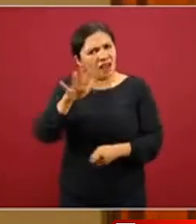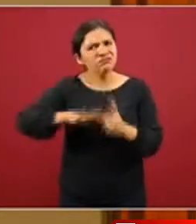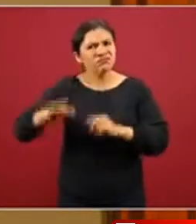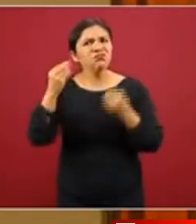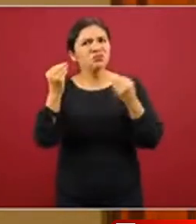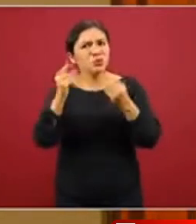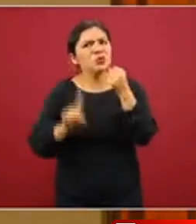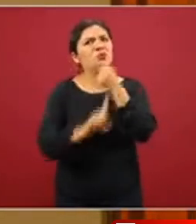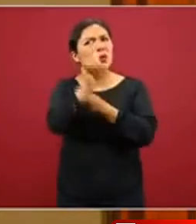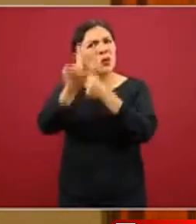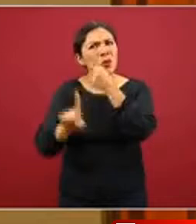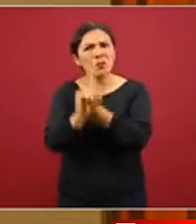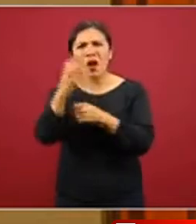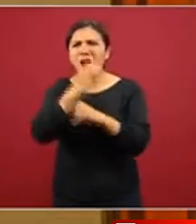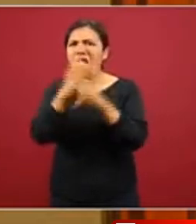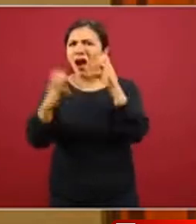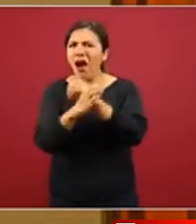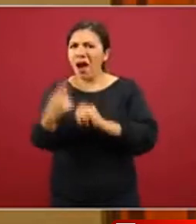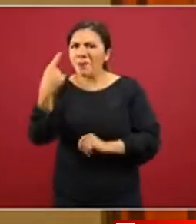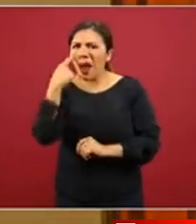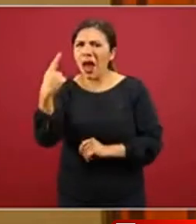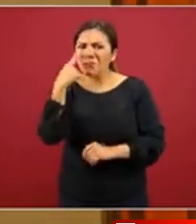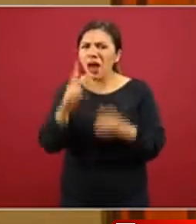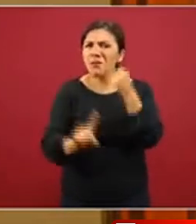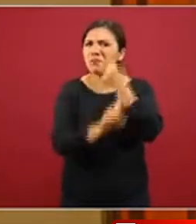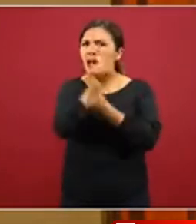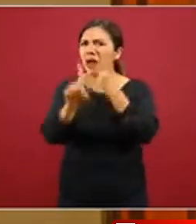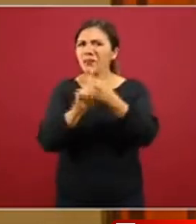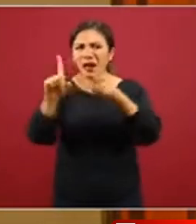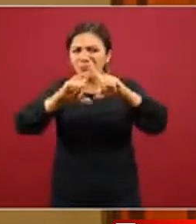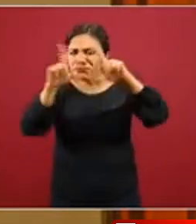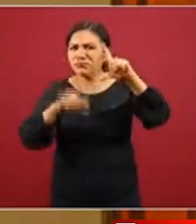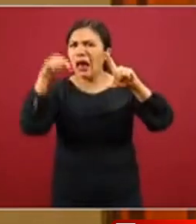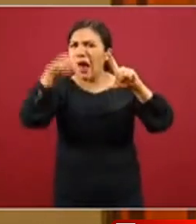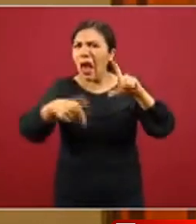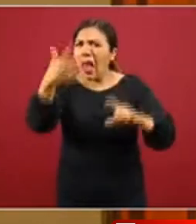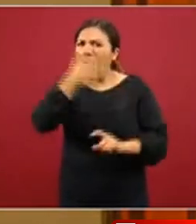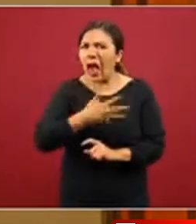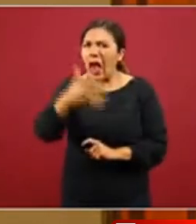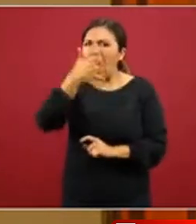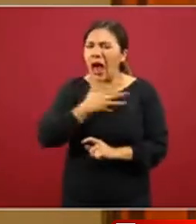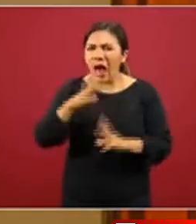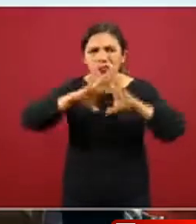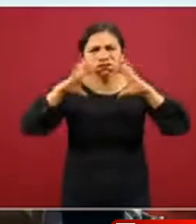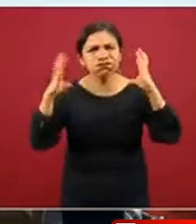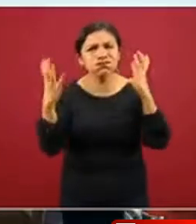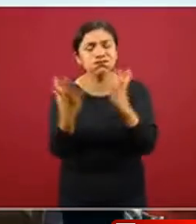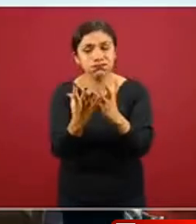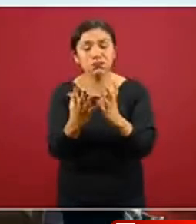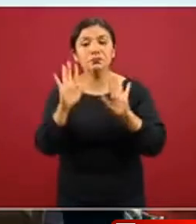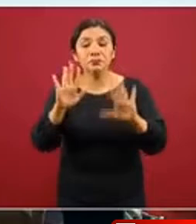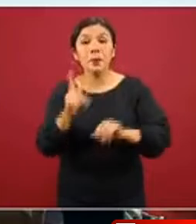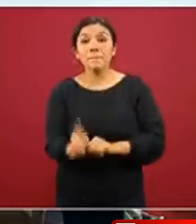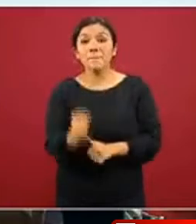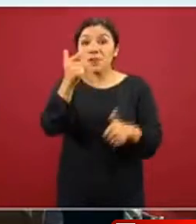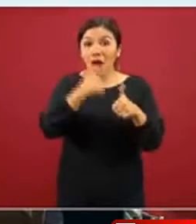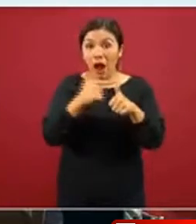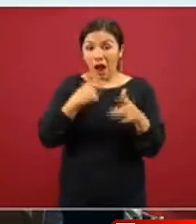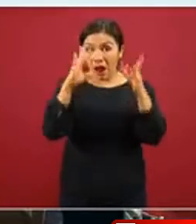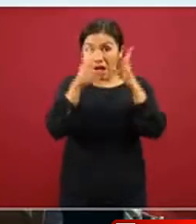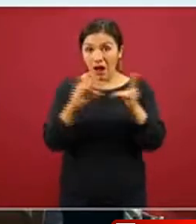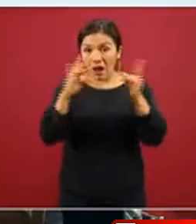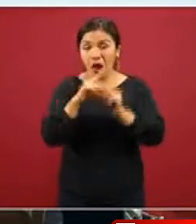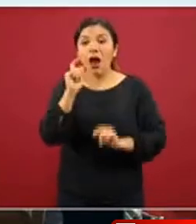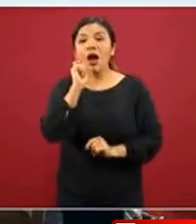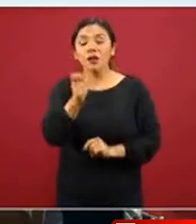multiamenaza, tenemos de todas las amenazas que pueda haber en el planeta aquí en nuestra tierra. Lo primero que quisiera